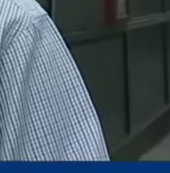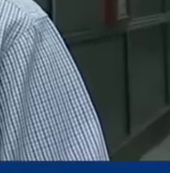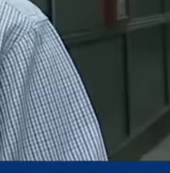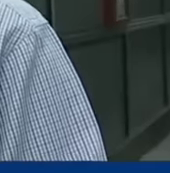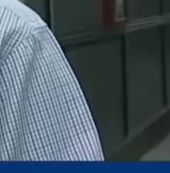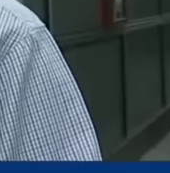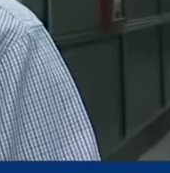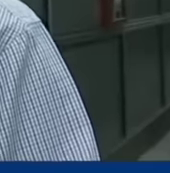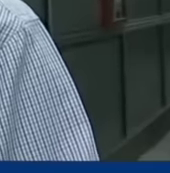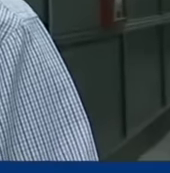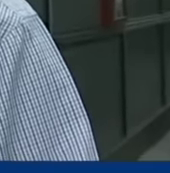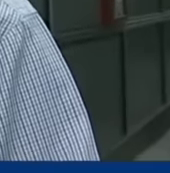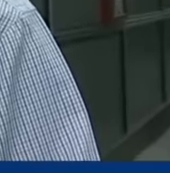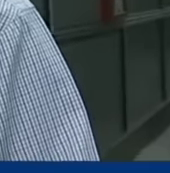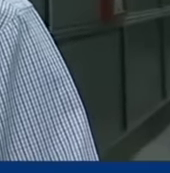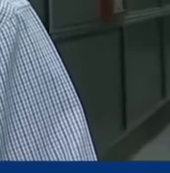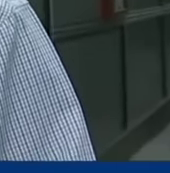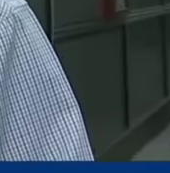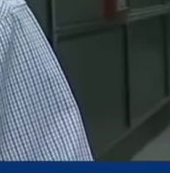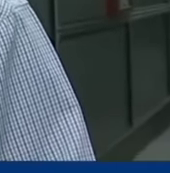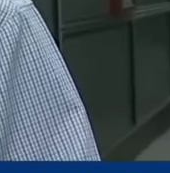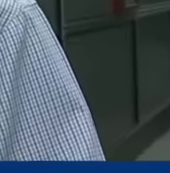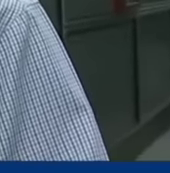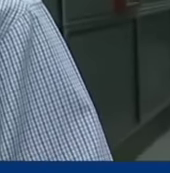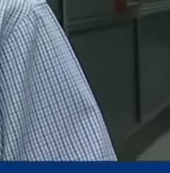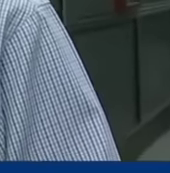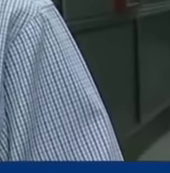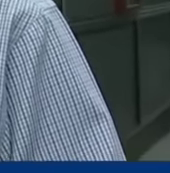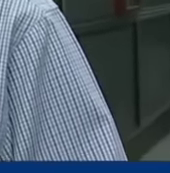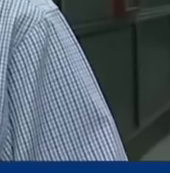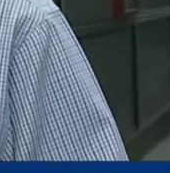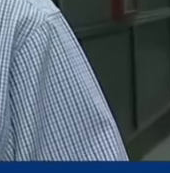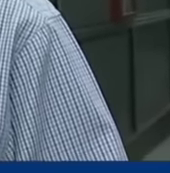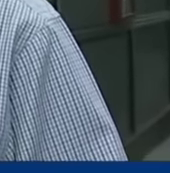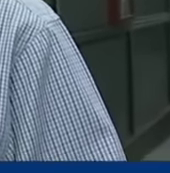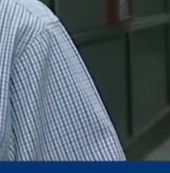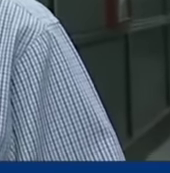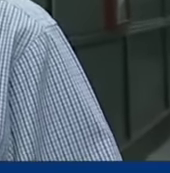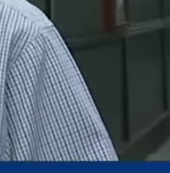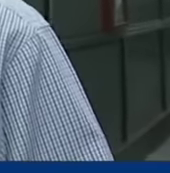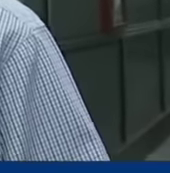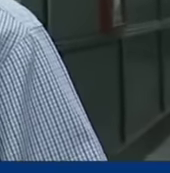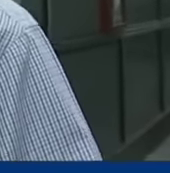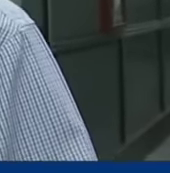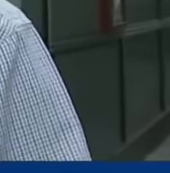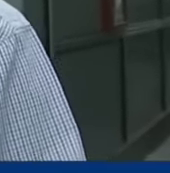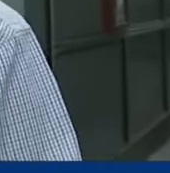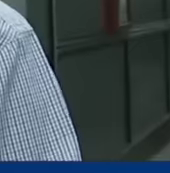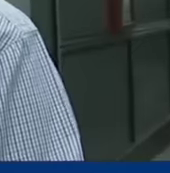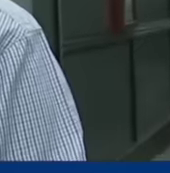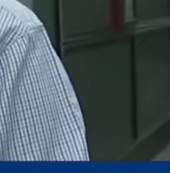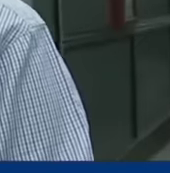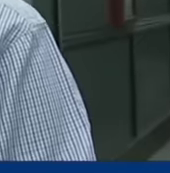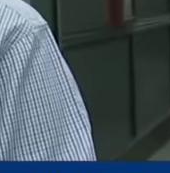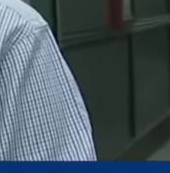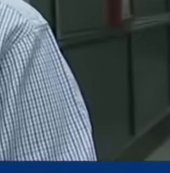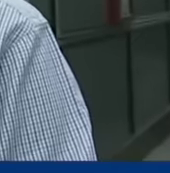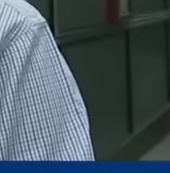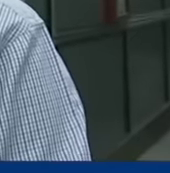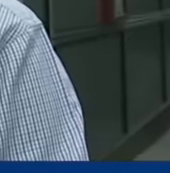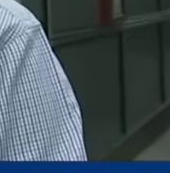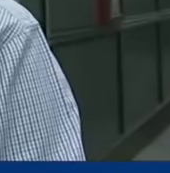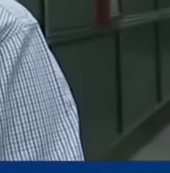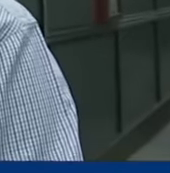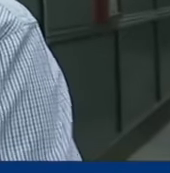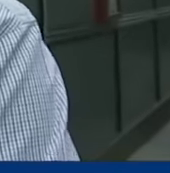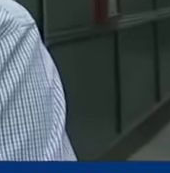no practicamos la diplomacia de micrófono. Y en el caso de Colombia, hemos venido reconstruyendo